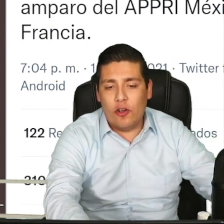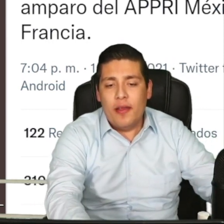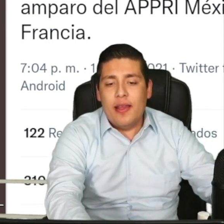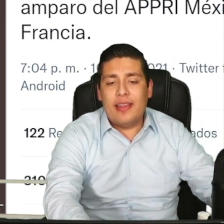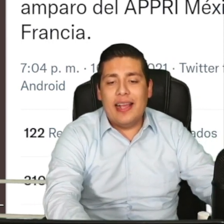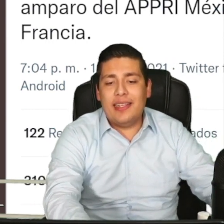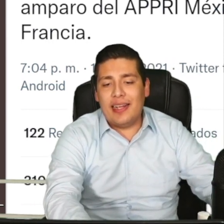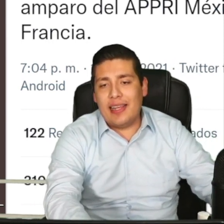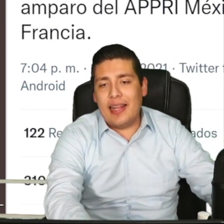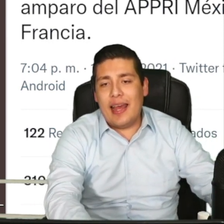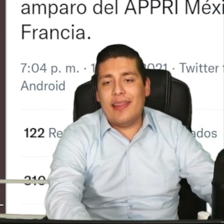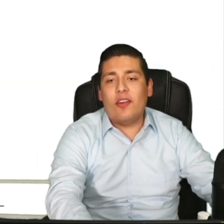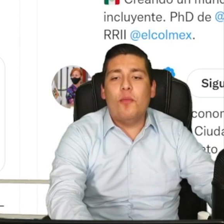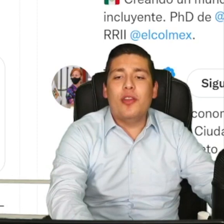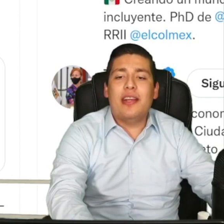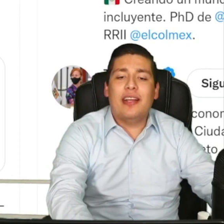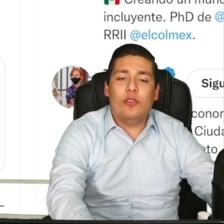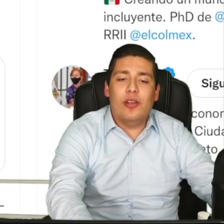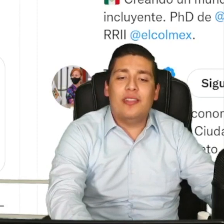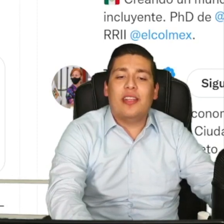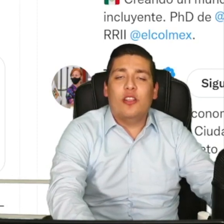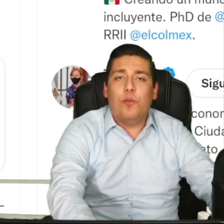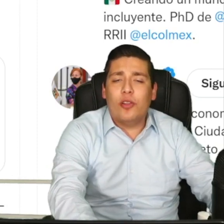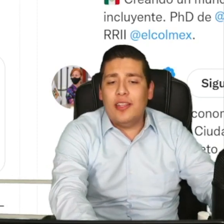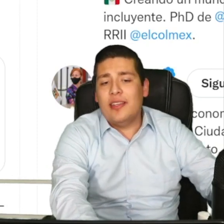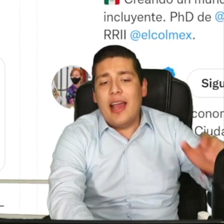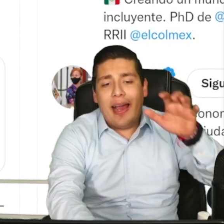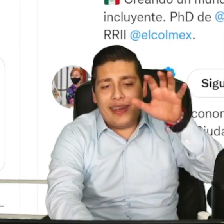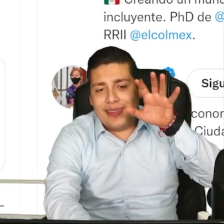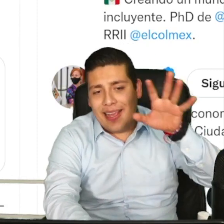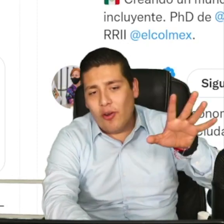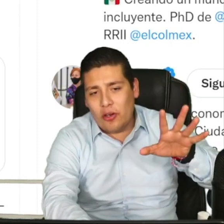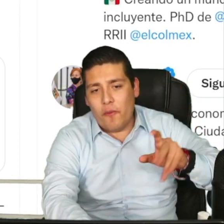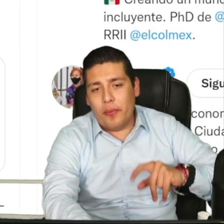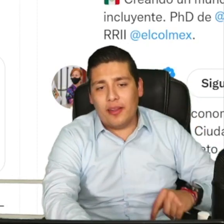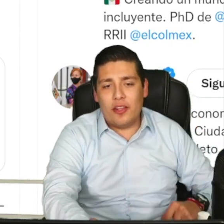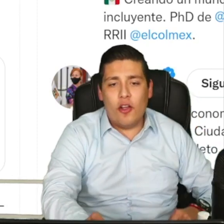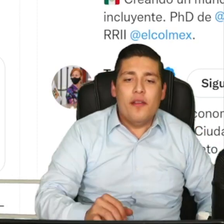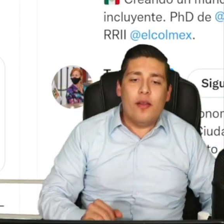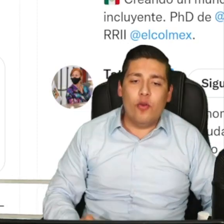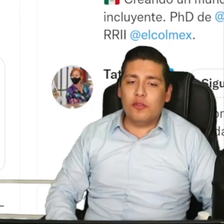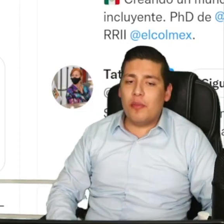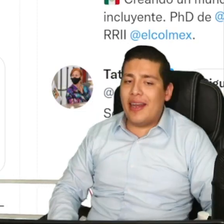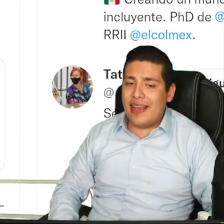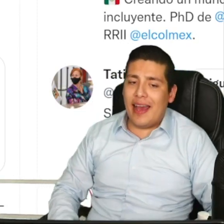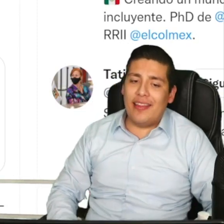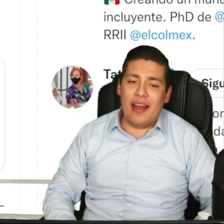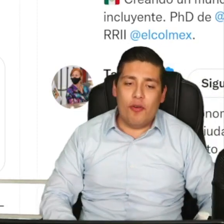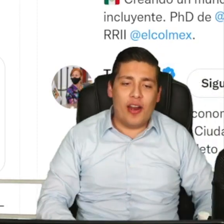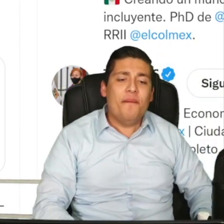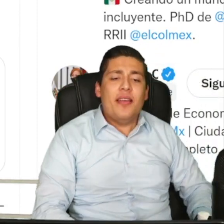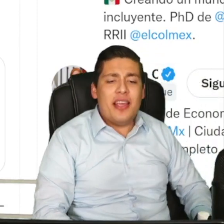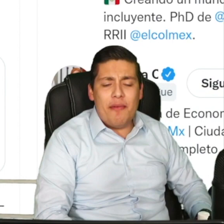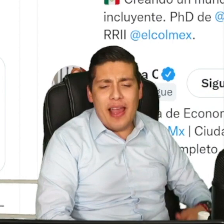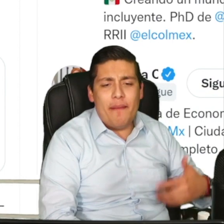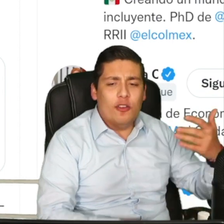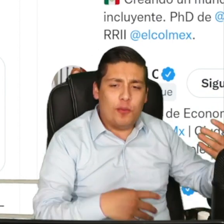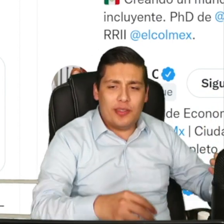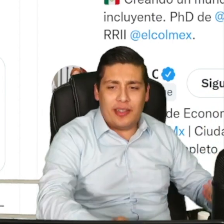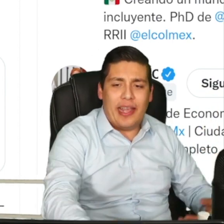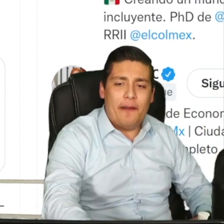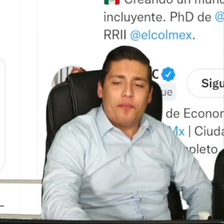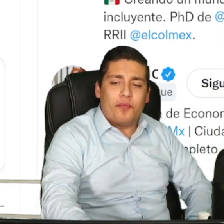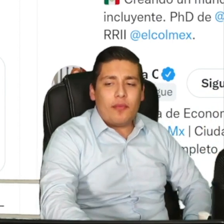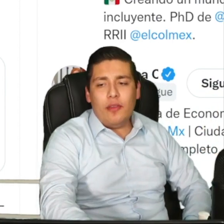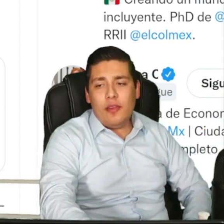técnico de la Secretaría de Comunicaciones y Transportes. Aquí está lo que compartió Luz María de la Mora, y veamos pues